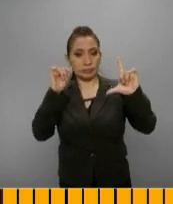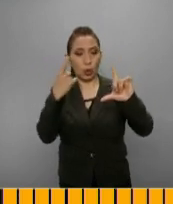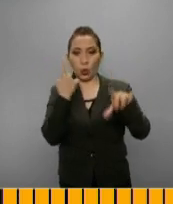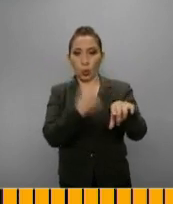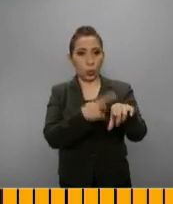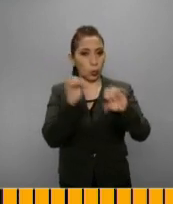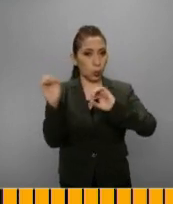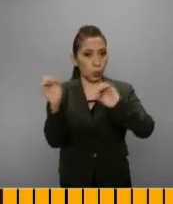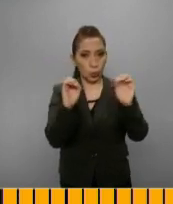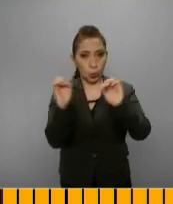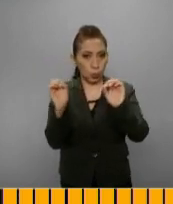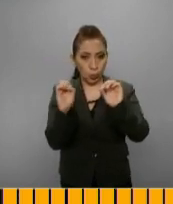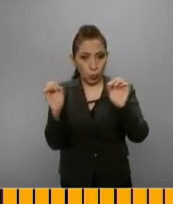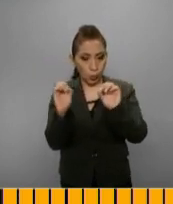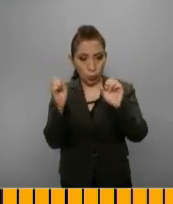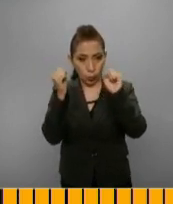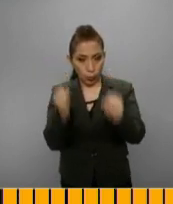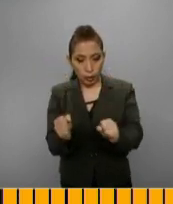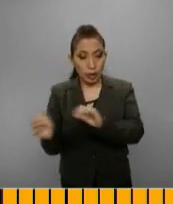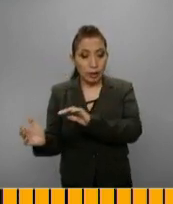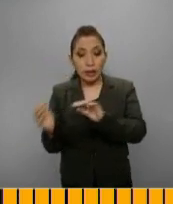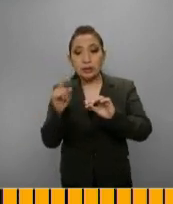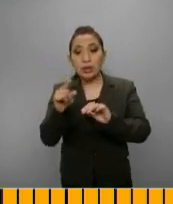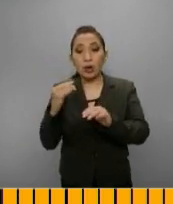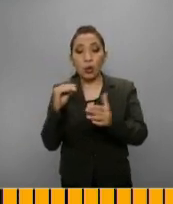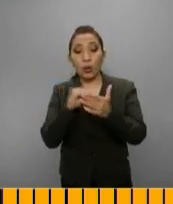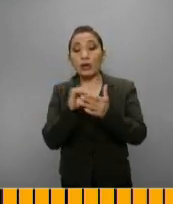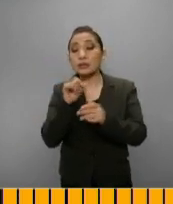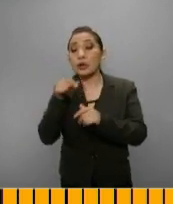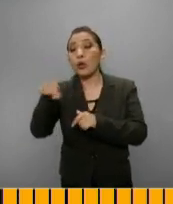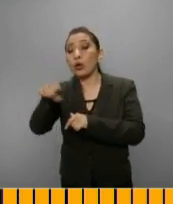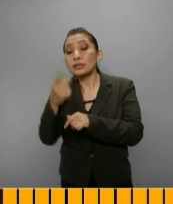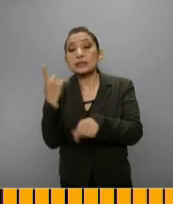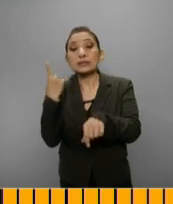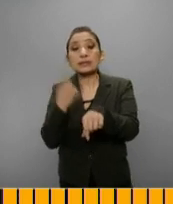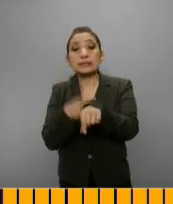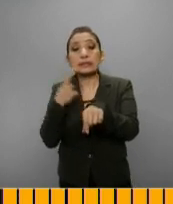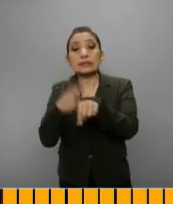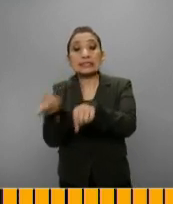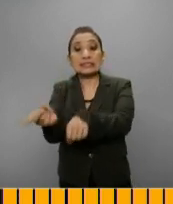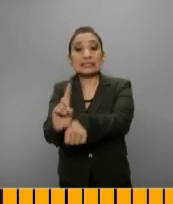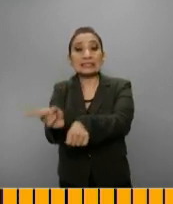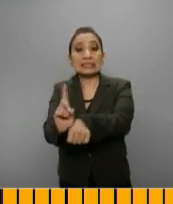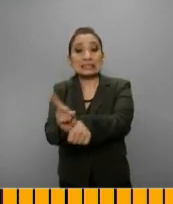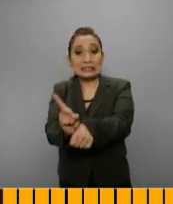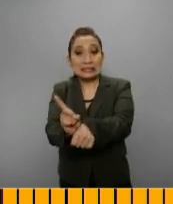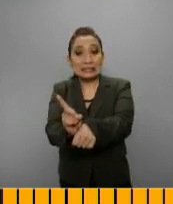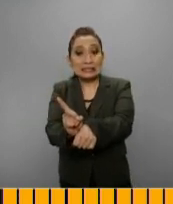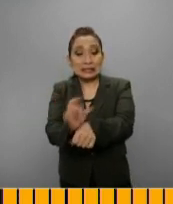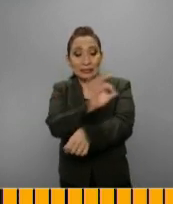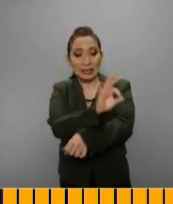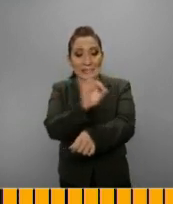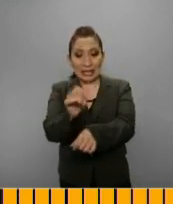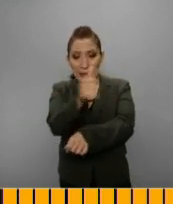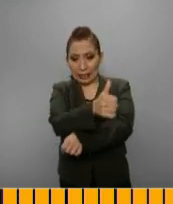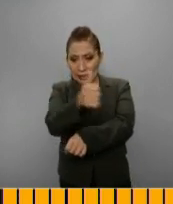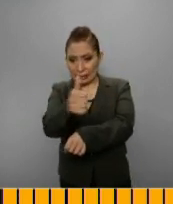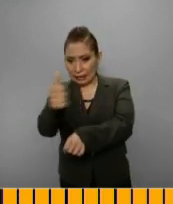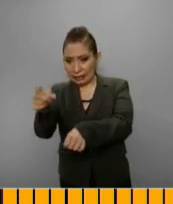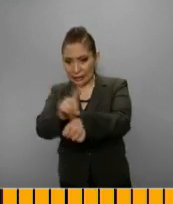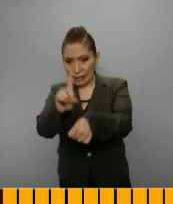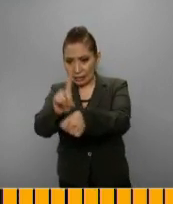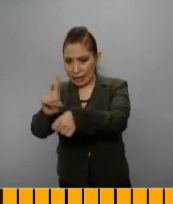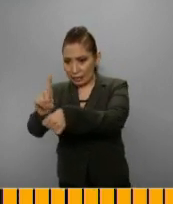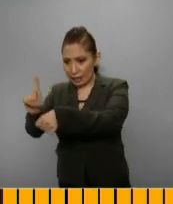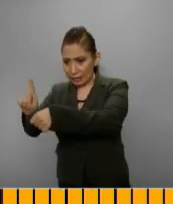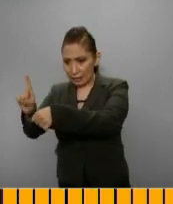los casos confirmados, el acumulado, sino los casos diarios. Estos son los casos que se